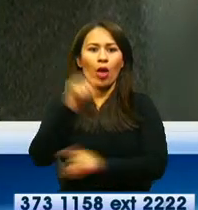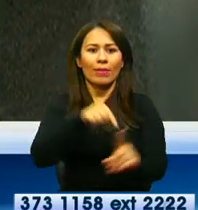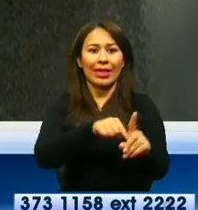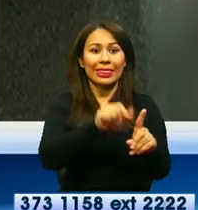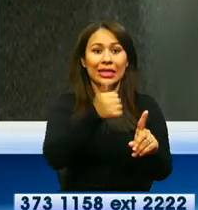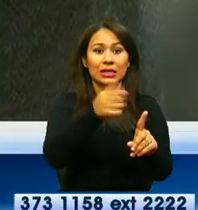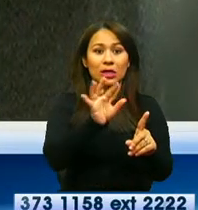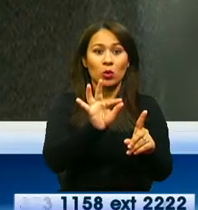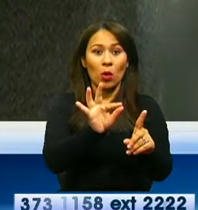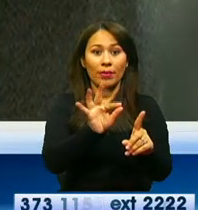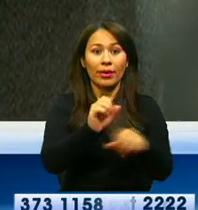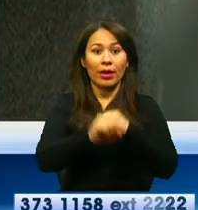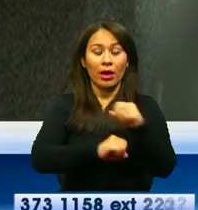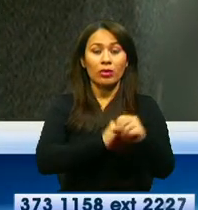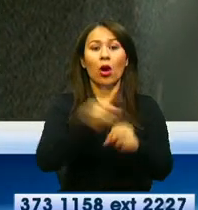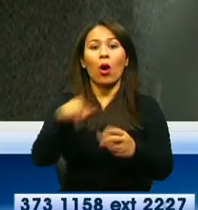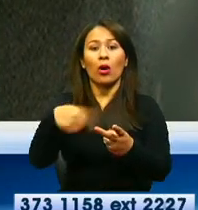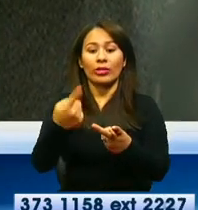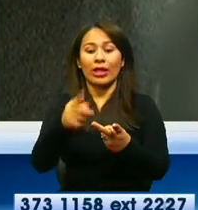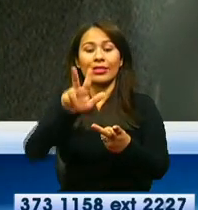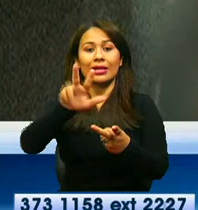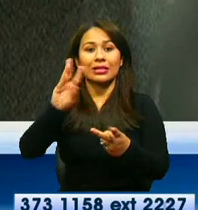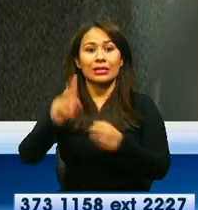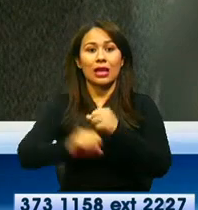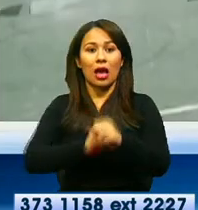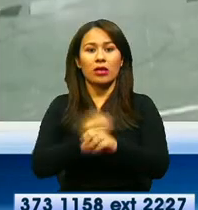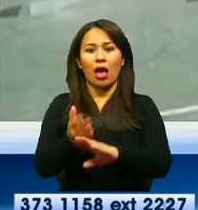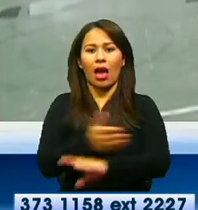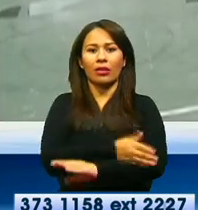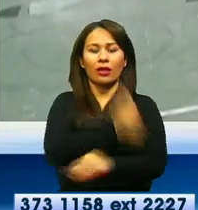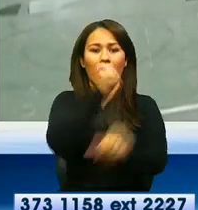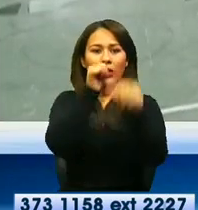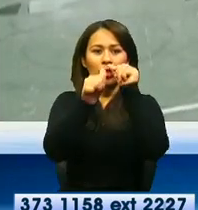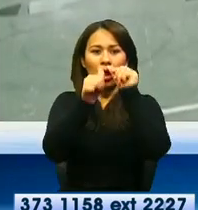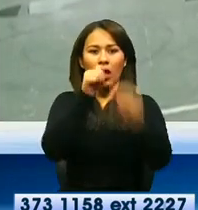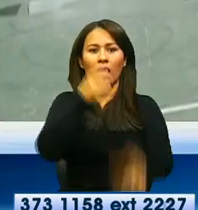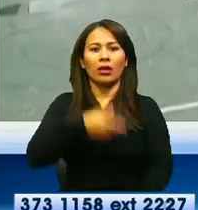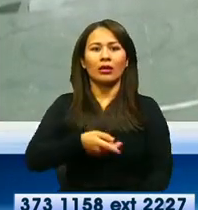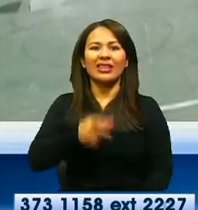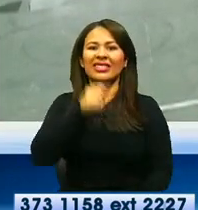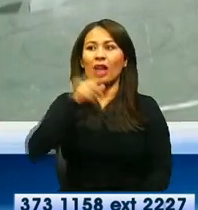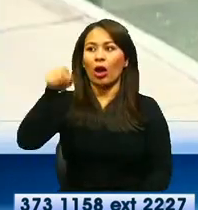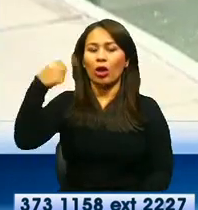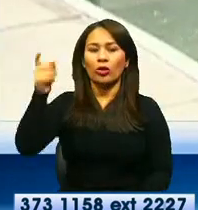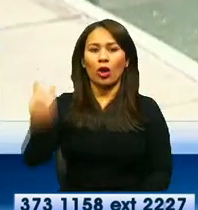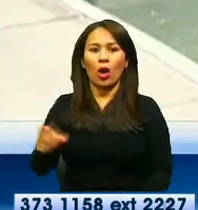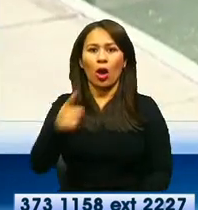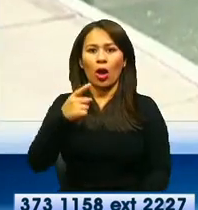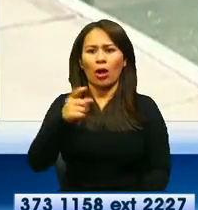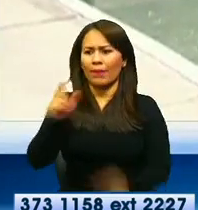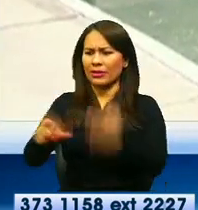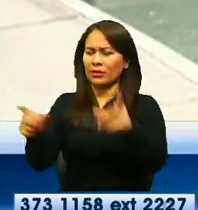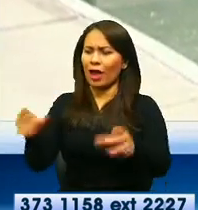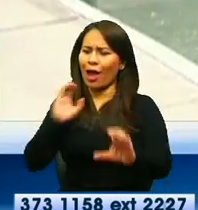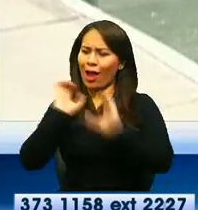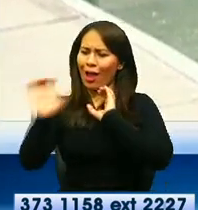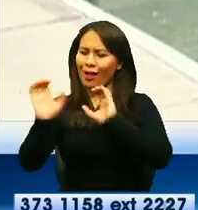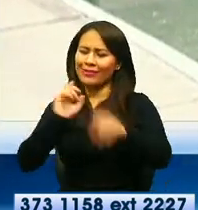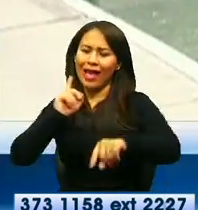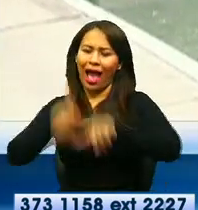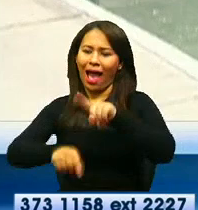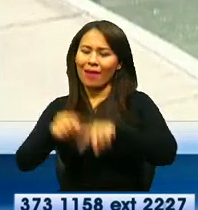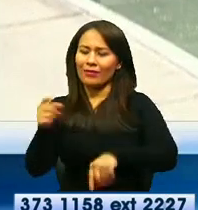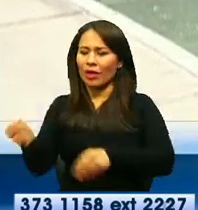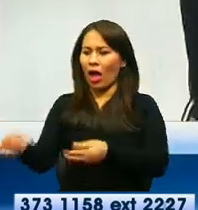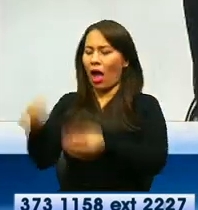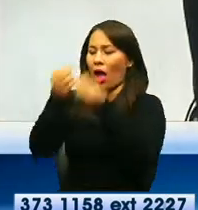años y la otra de 36, quienes supuestamente fueron drogadas. En medio de la confusión indicaron que estaban con unas personas que entablaron amistad,